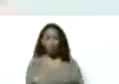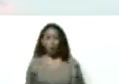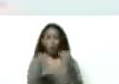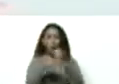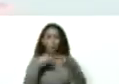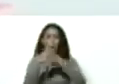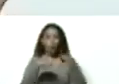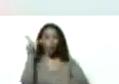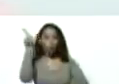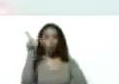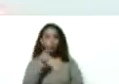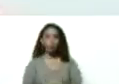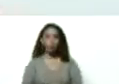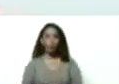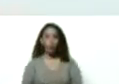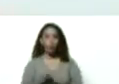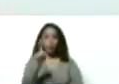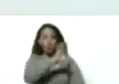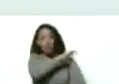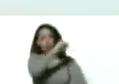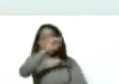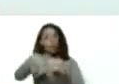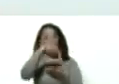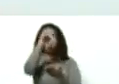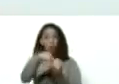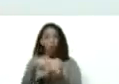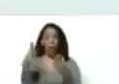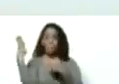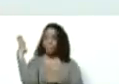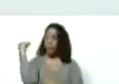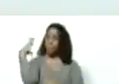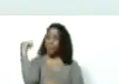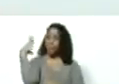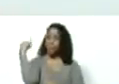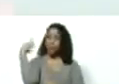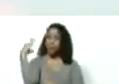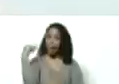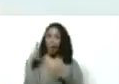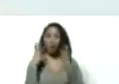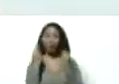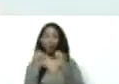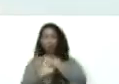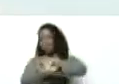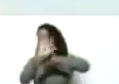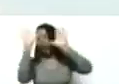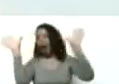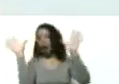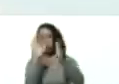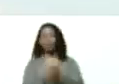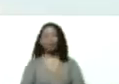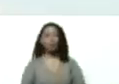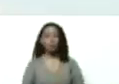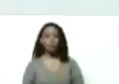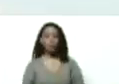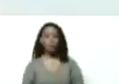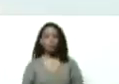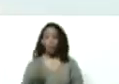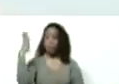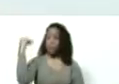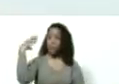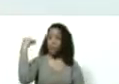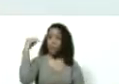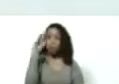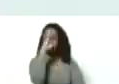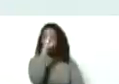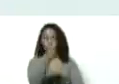Socialista Unido de Venezuela, su dirección nacional, me habla con mucha claridad, me habla de manera